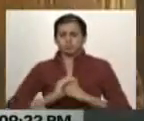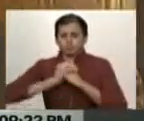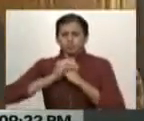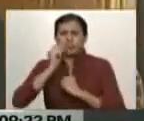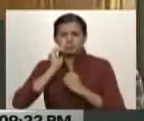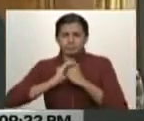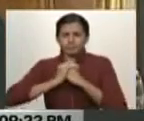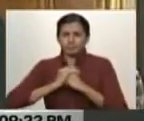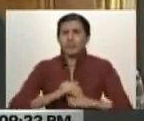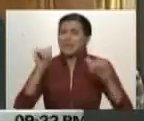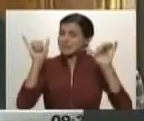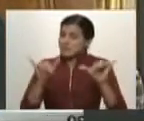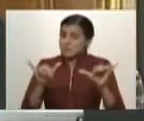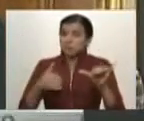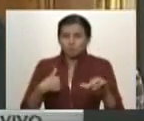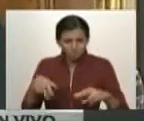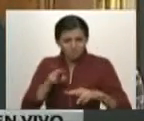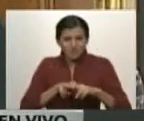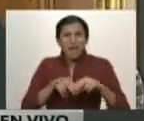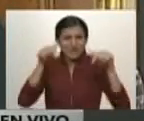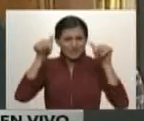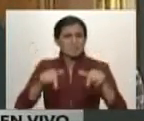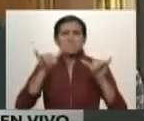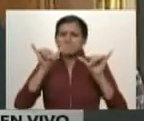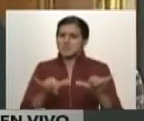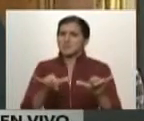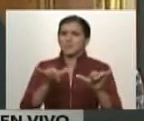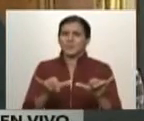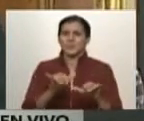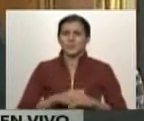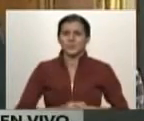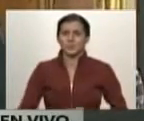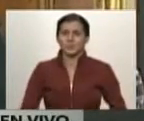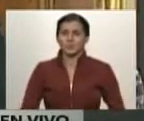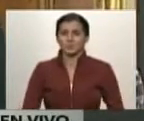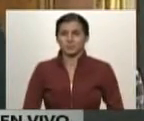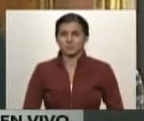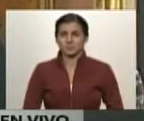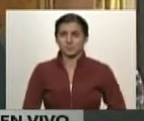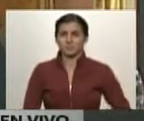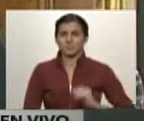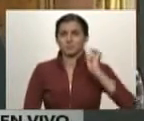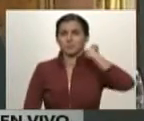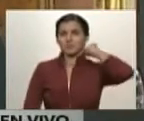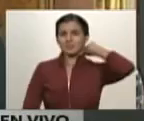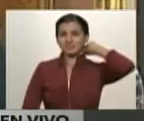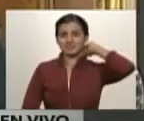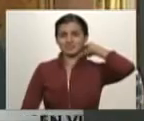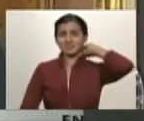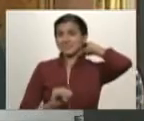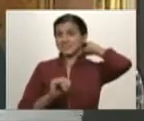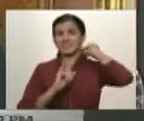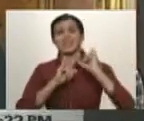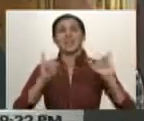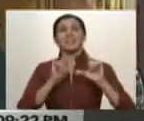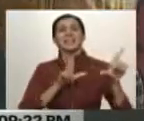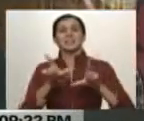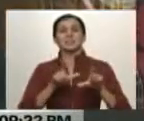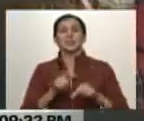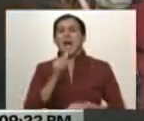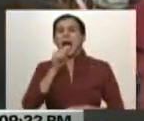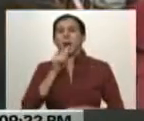salón aquí mismo acción estoy yo sentado ya todo esto se le echaba agua bendita y se